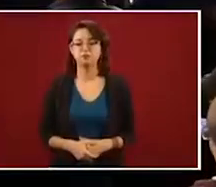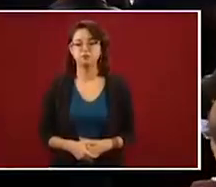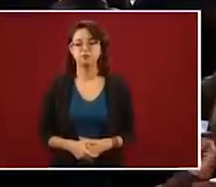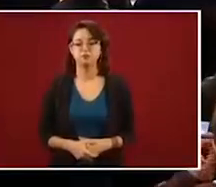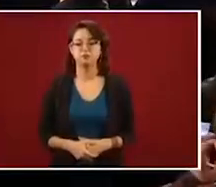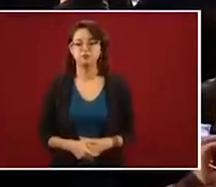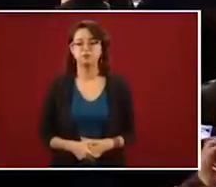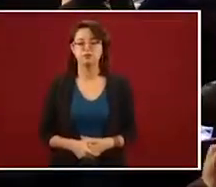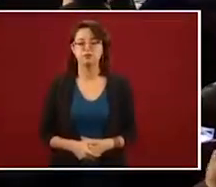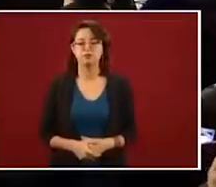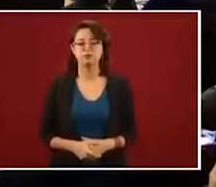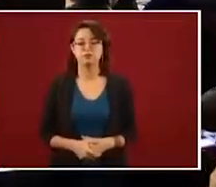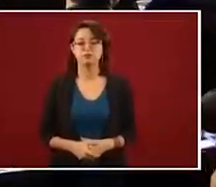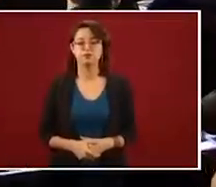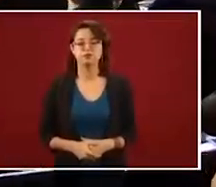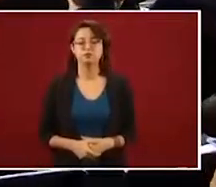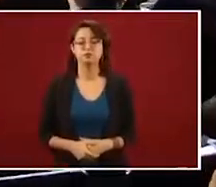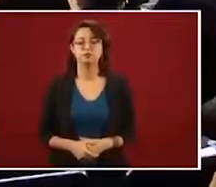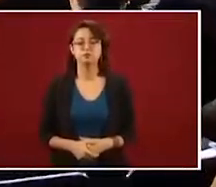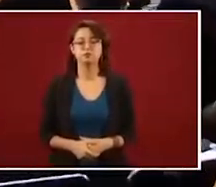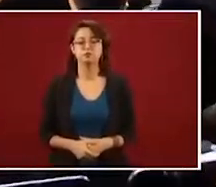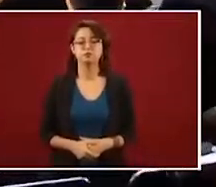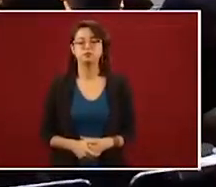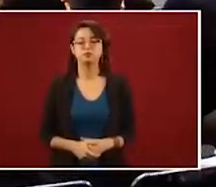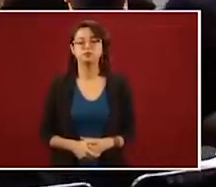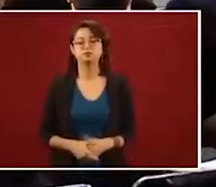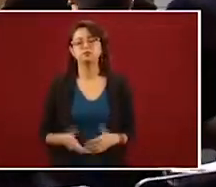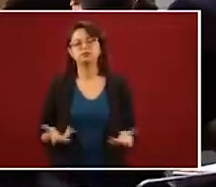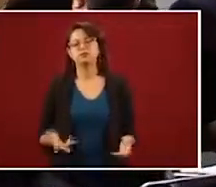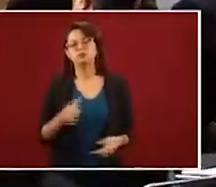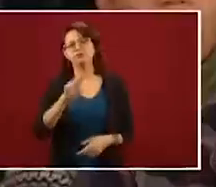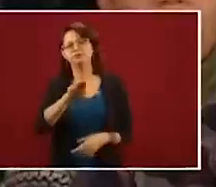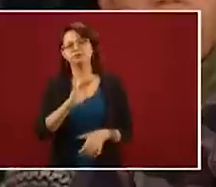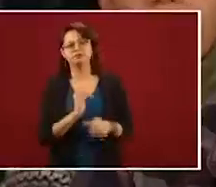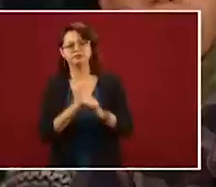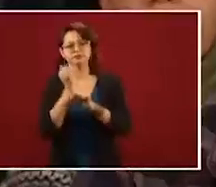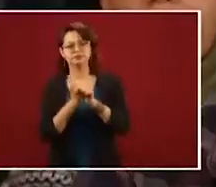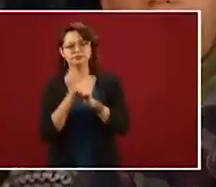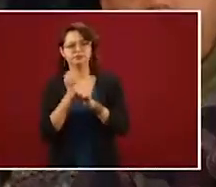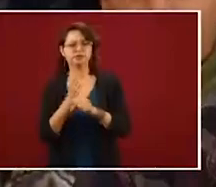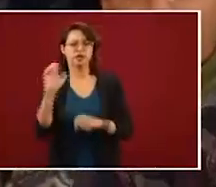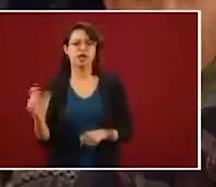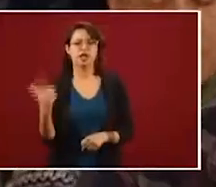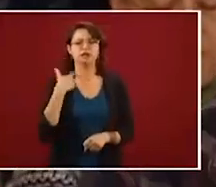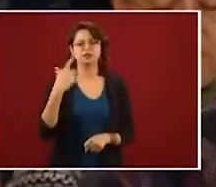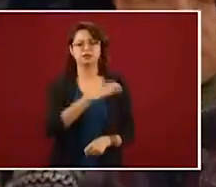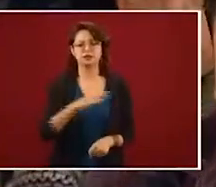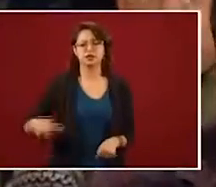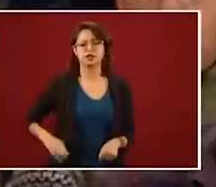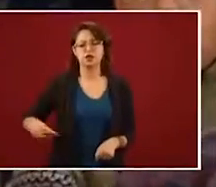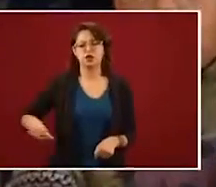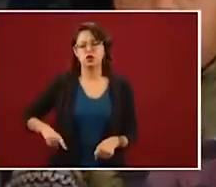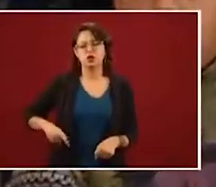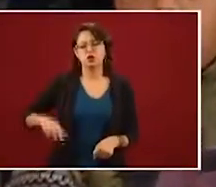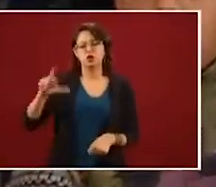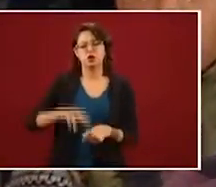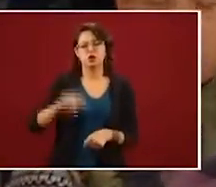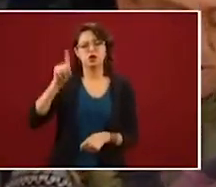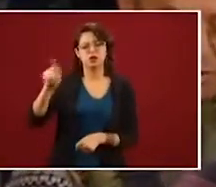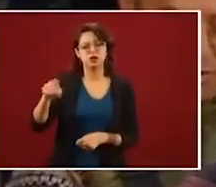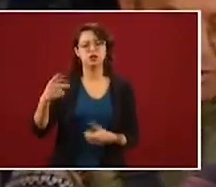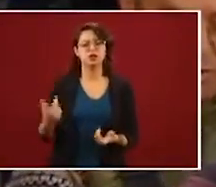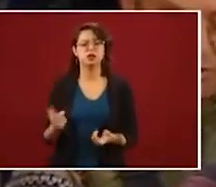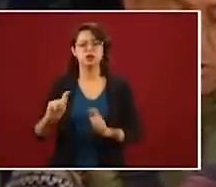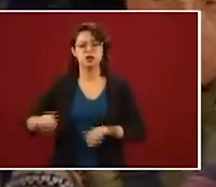Los resultados, presidente, los resultados de la investigación del ex candidato a gobernador y superdelegado allí en Jalisco